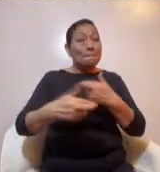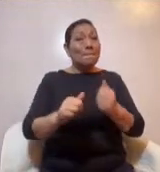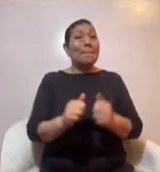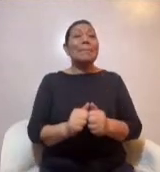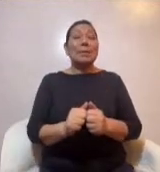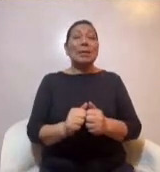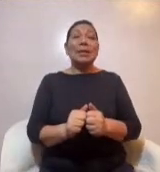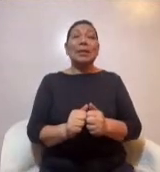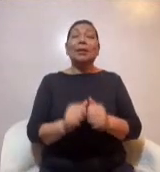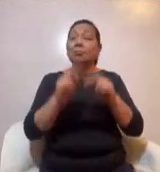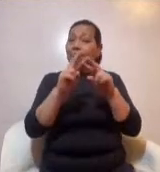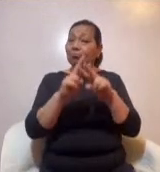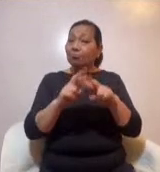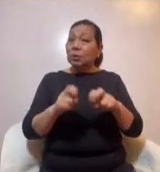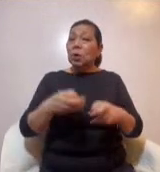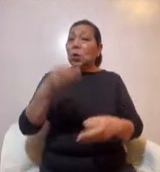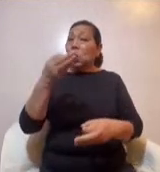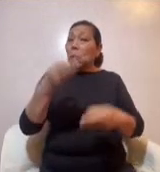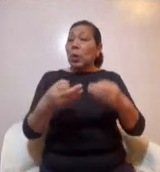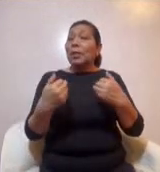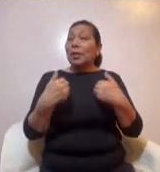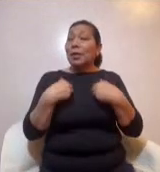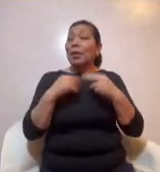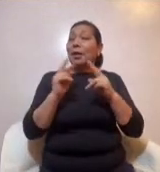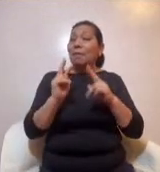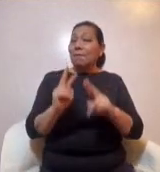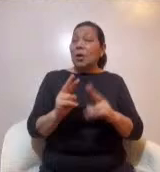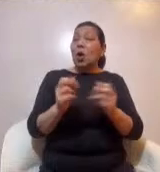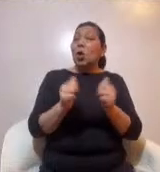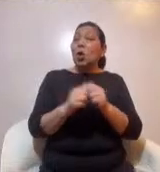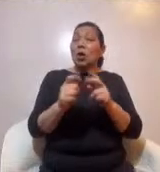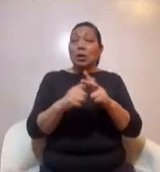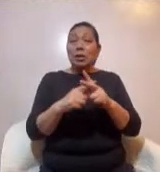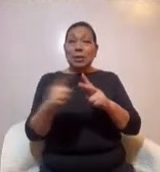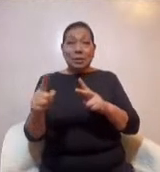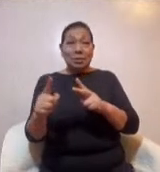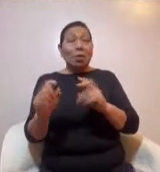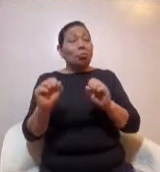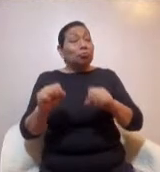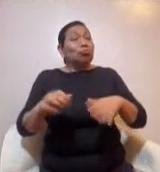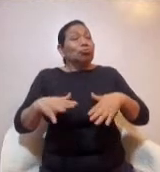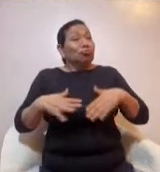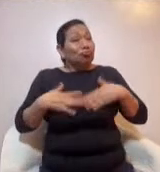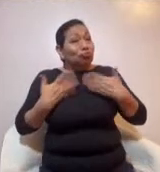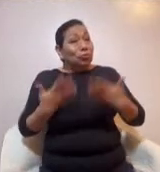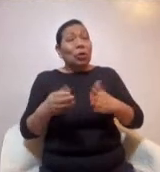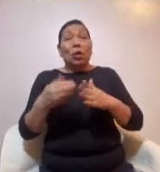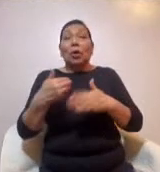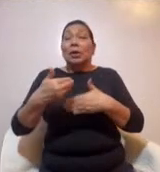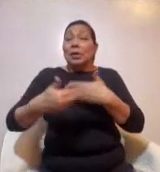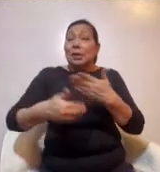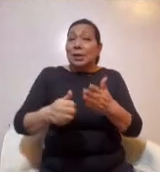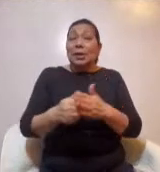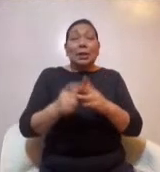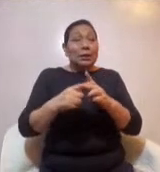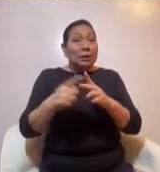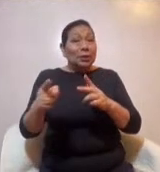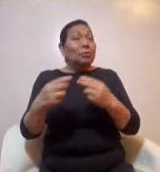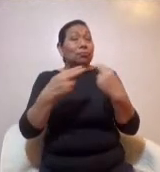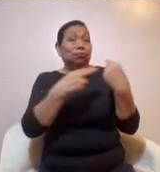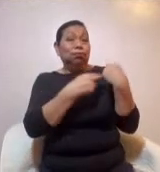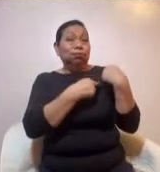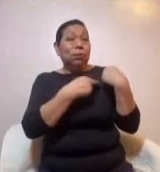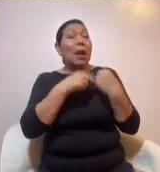el procedimiento que se analiza en la sentencia, que tiene que ver con la salida, con la posible, que la consecuencia